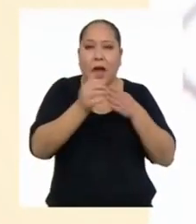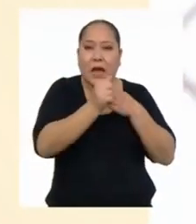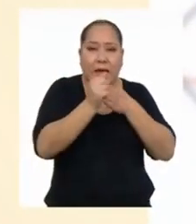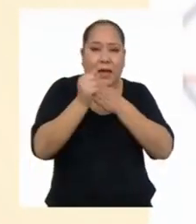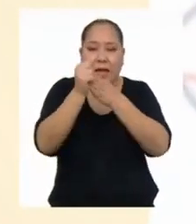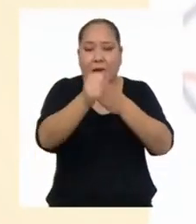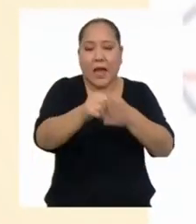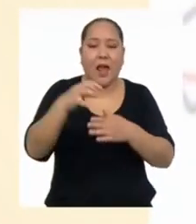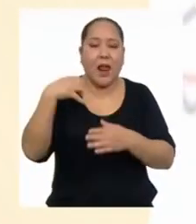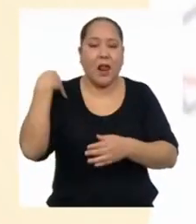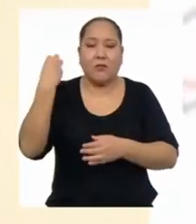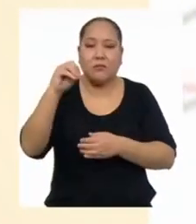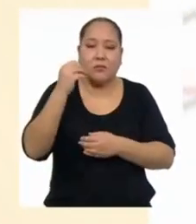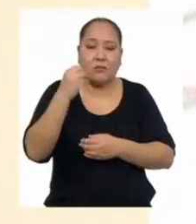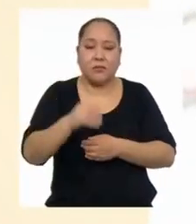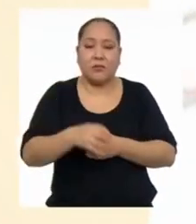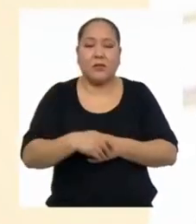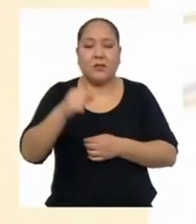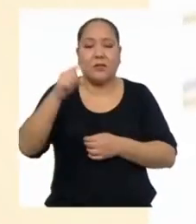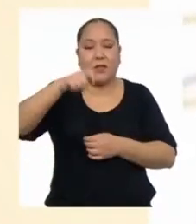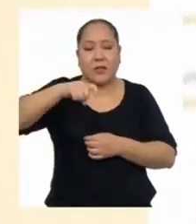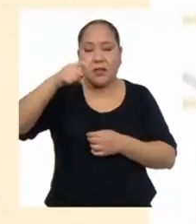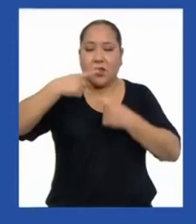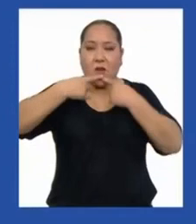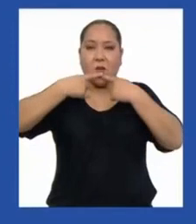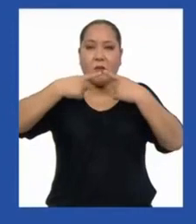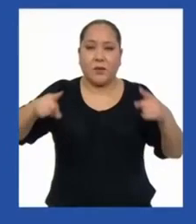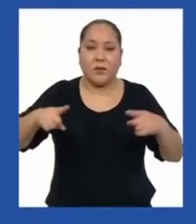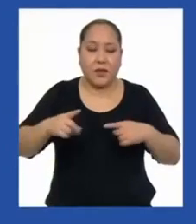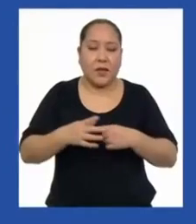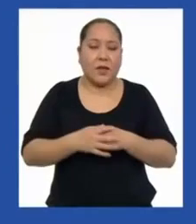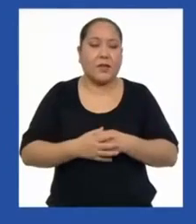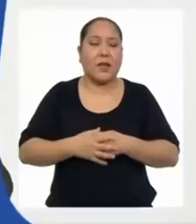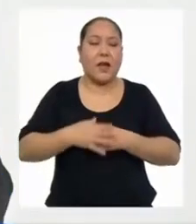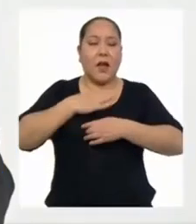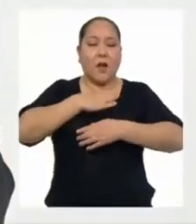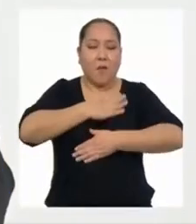necesito también que mi mensaje sea amable y sincero.